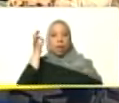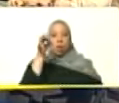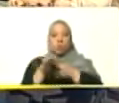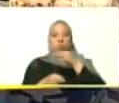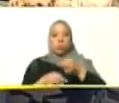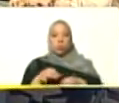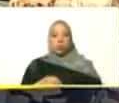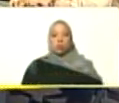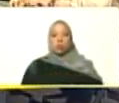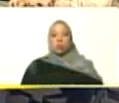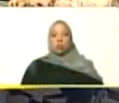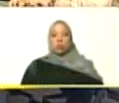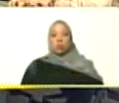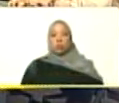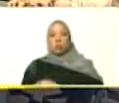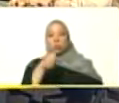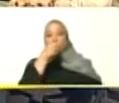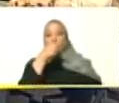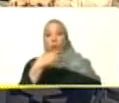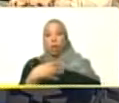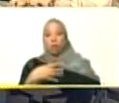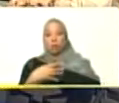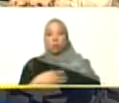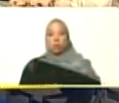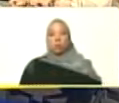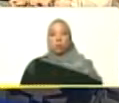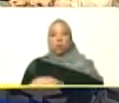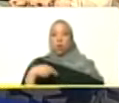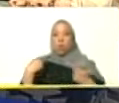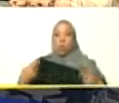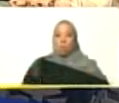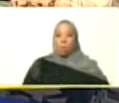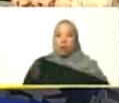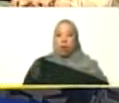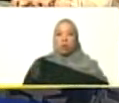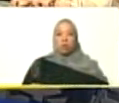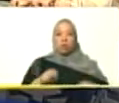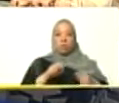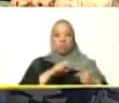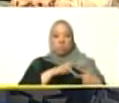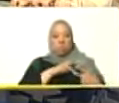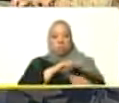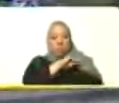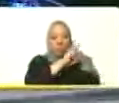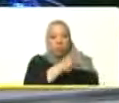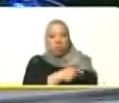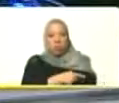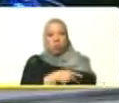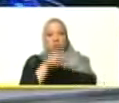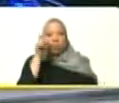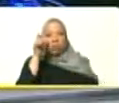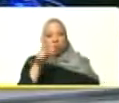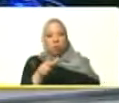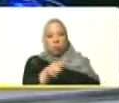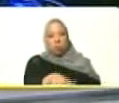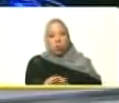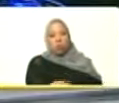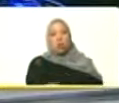ustedes vean la calidad humana, la calidad de valores que hay entre el pueblo de